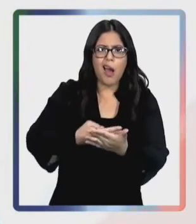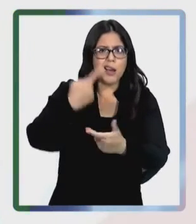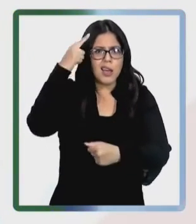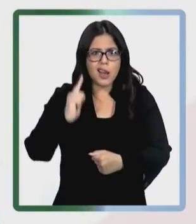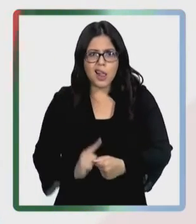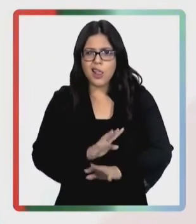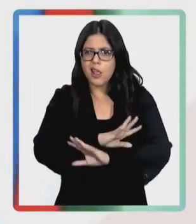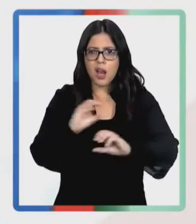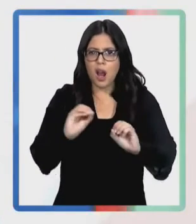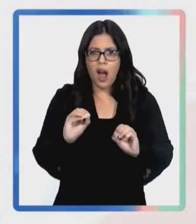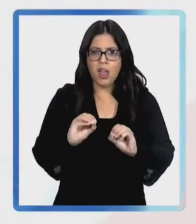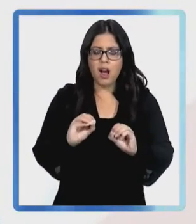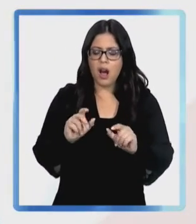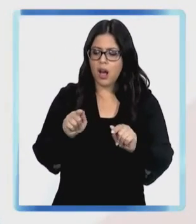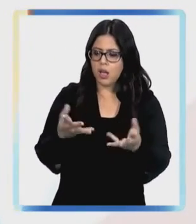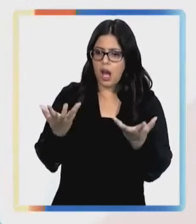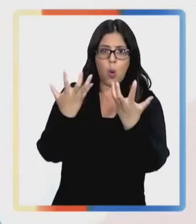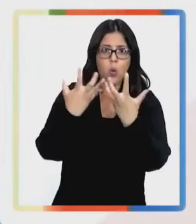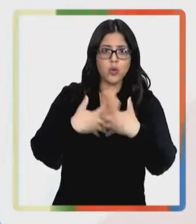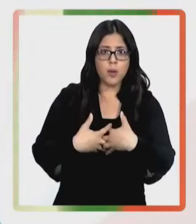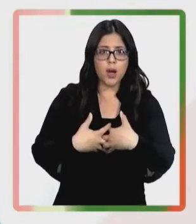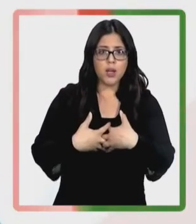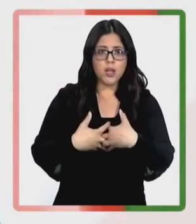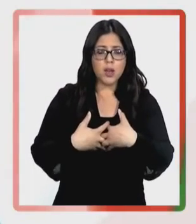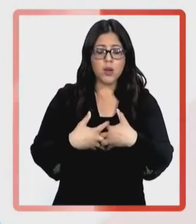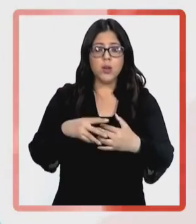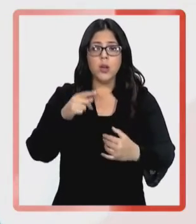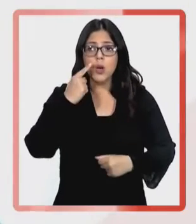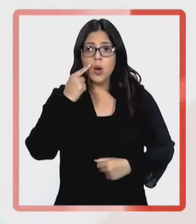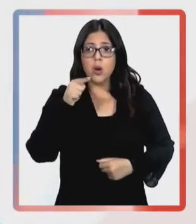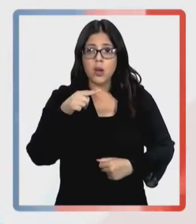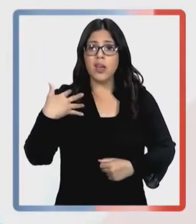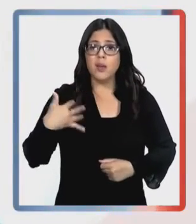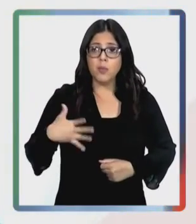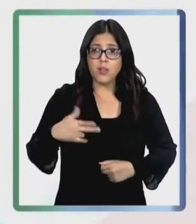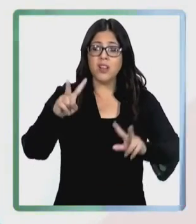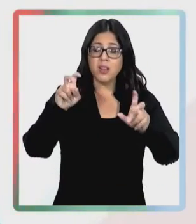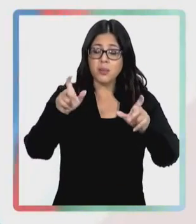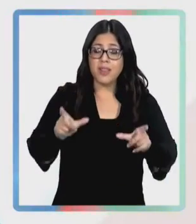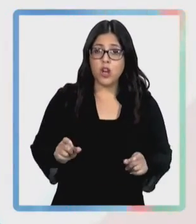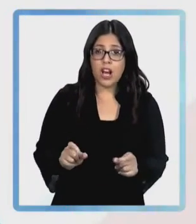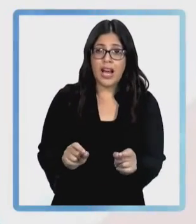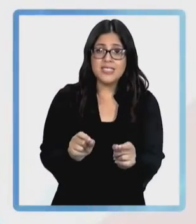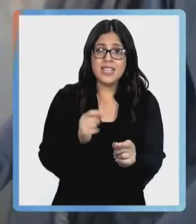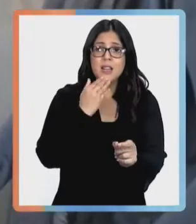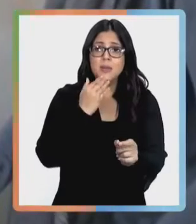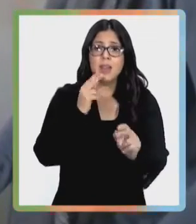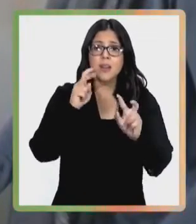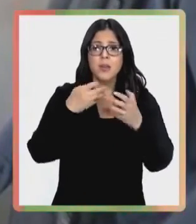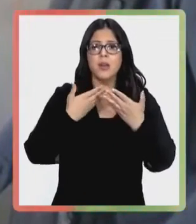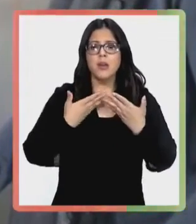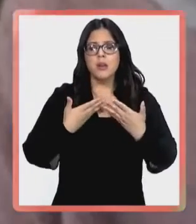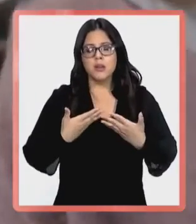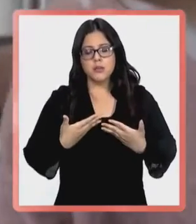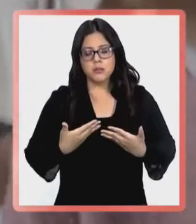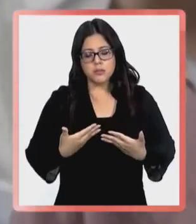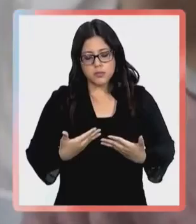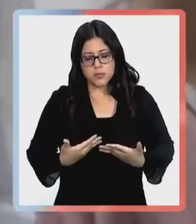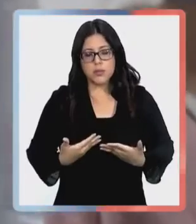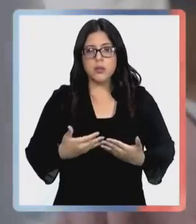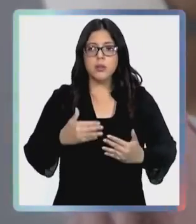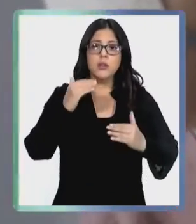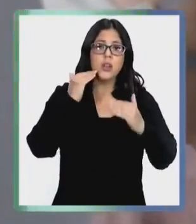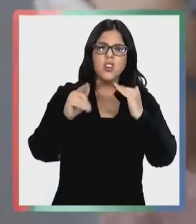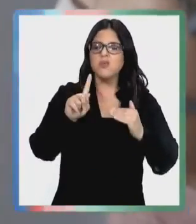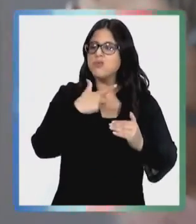por medio, son espontáneos. Es transversal en general a los cánceres también el decaimiento. Los niños